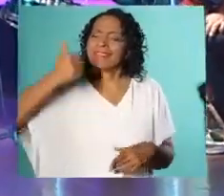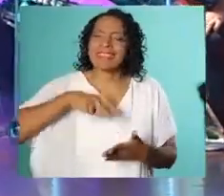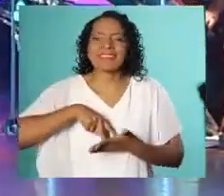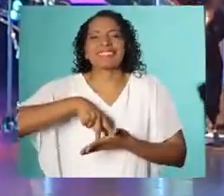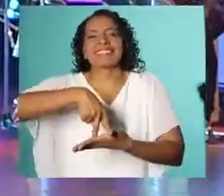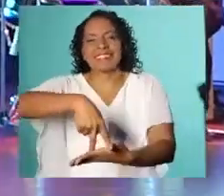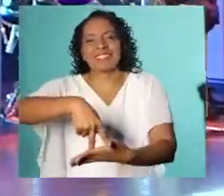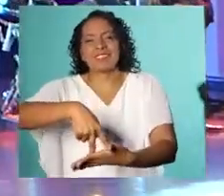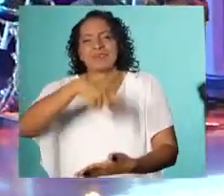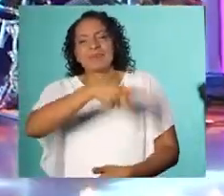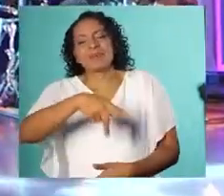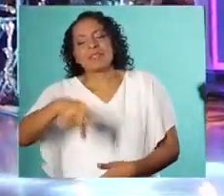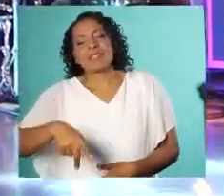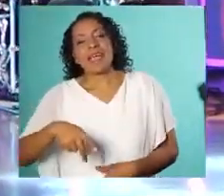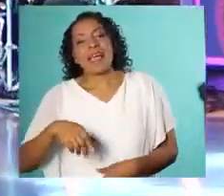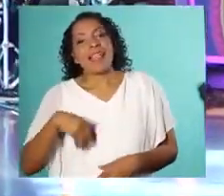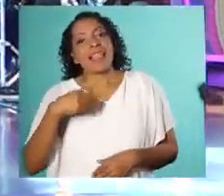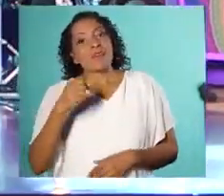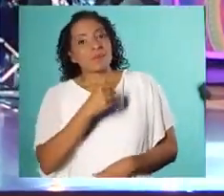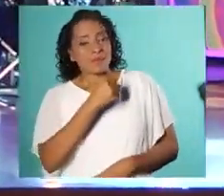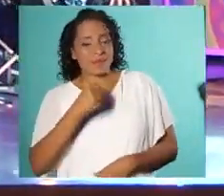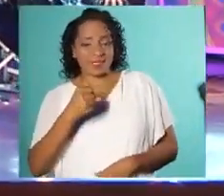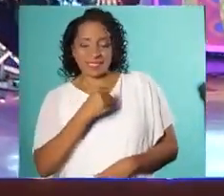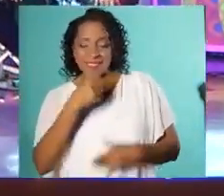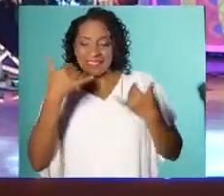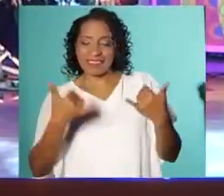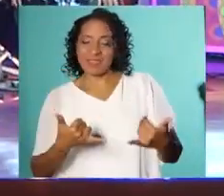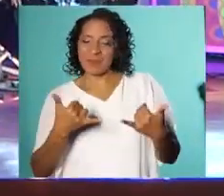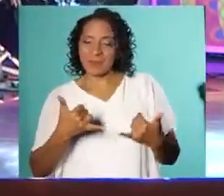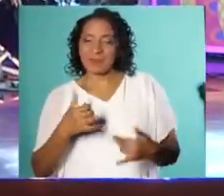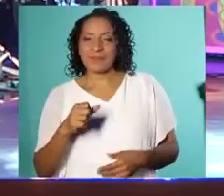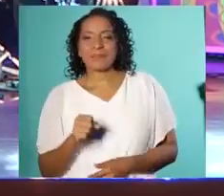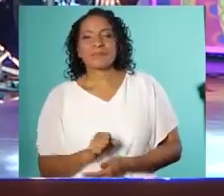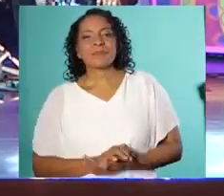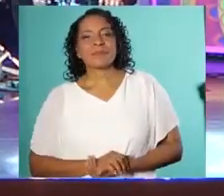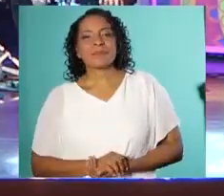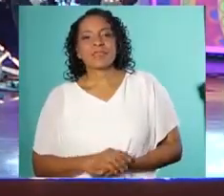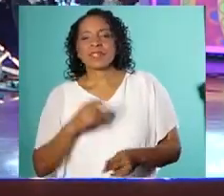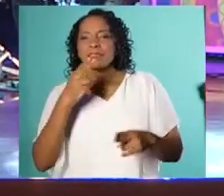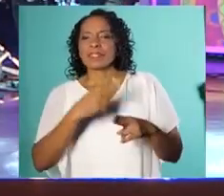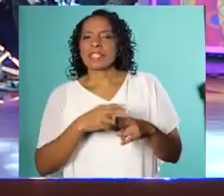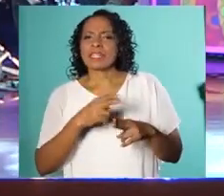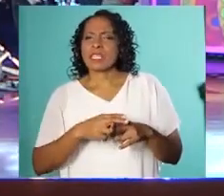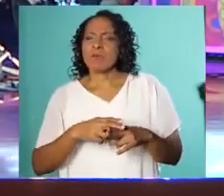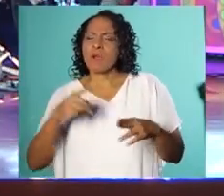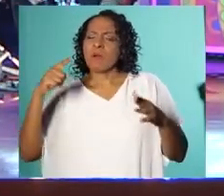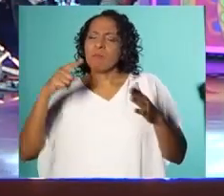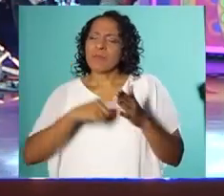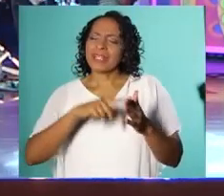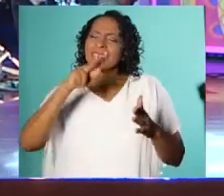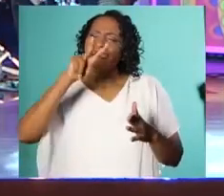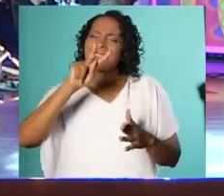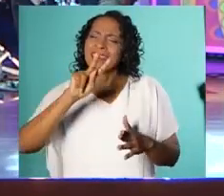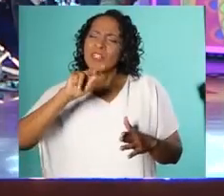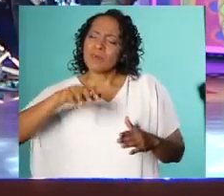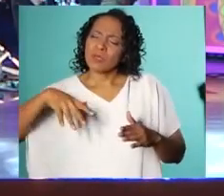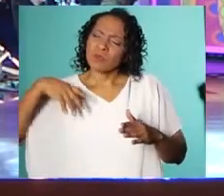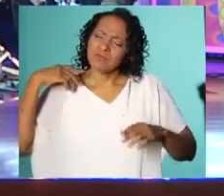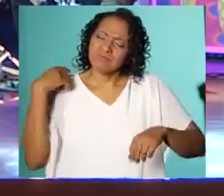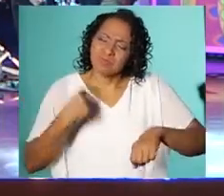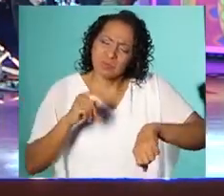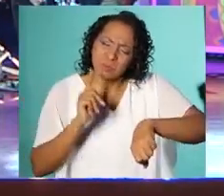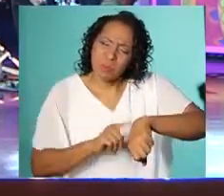Vamos para arriba, mi gente. Esta próxima canción que voy a cantar se llama 1000 km/h. Gracias,